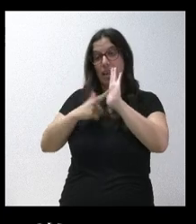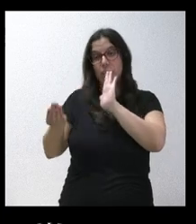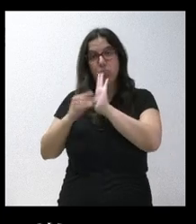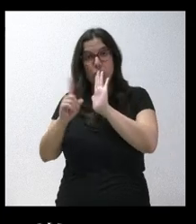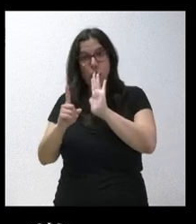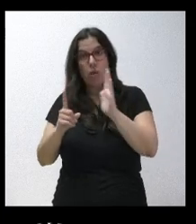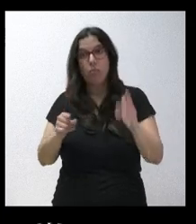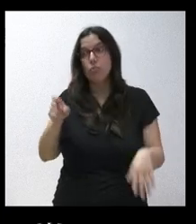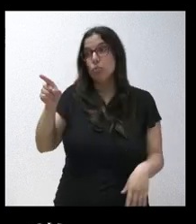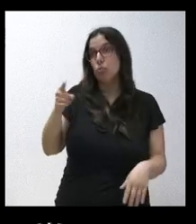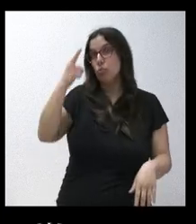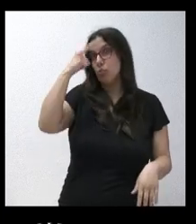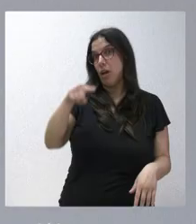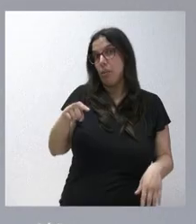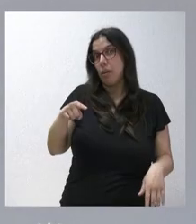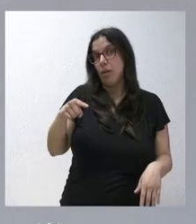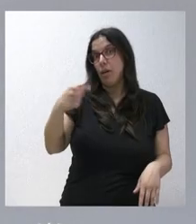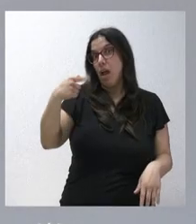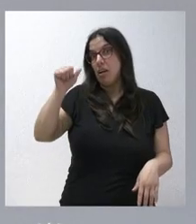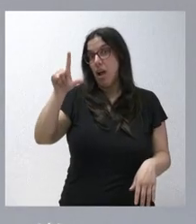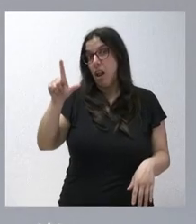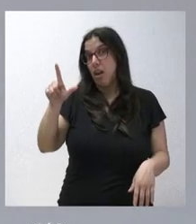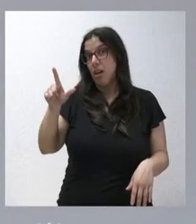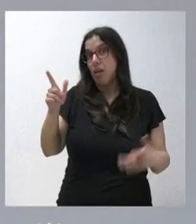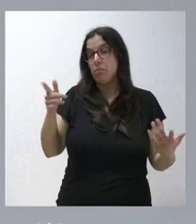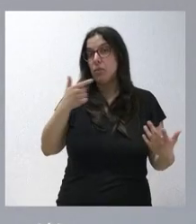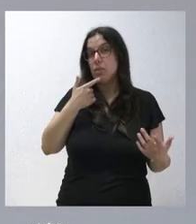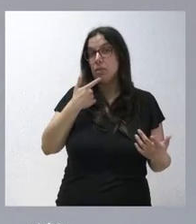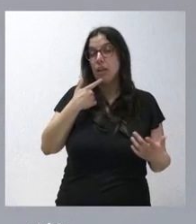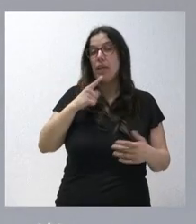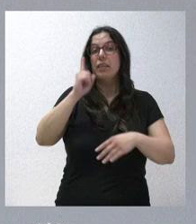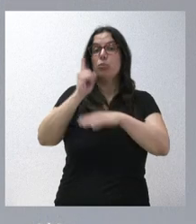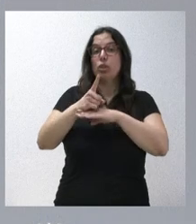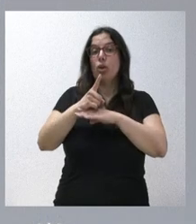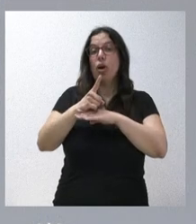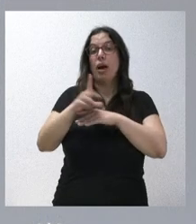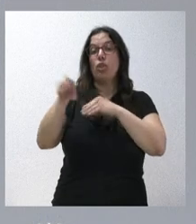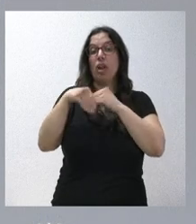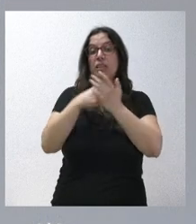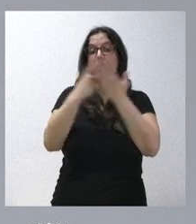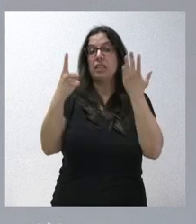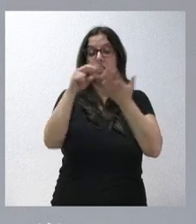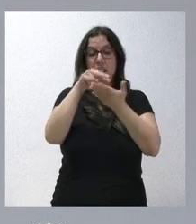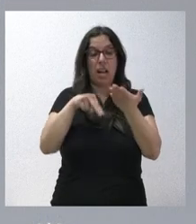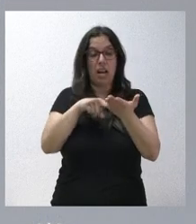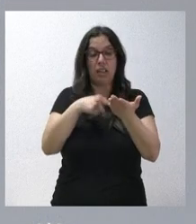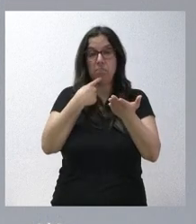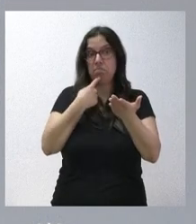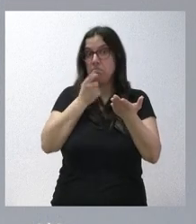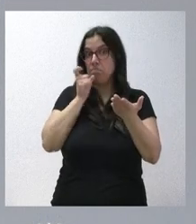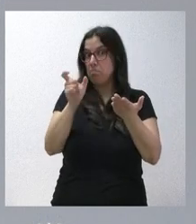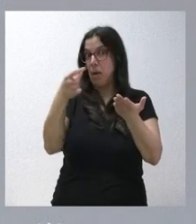usted sabrá que es por los gal desde luego en esa disposición adicional 16 uno Lee y no aparece